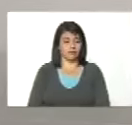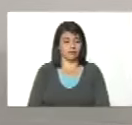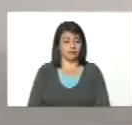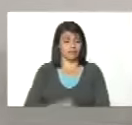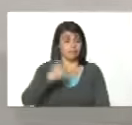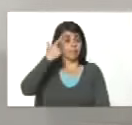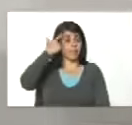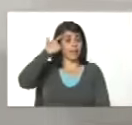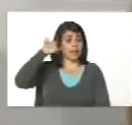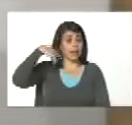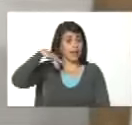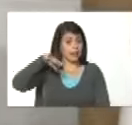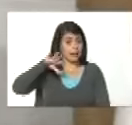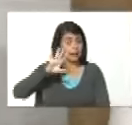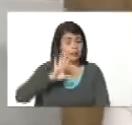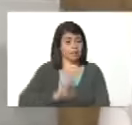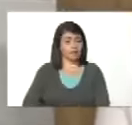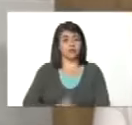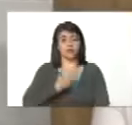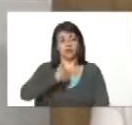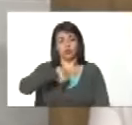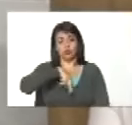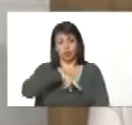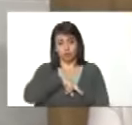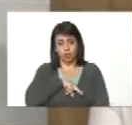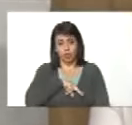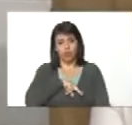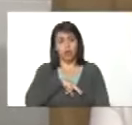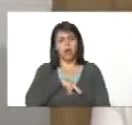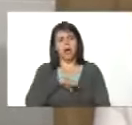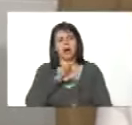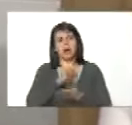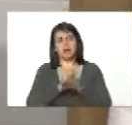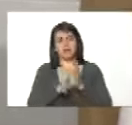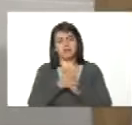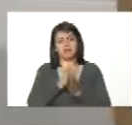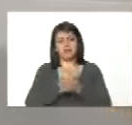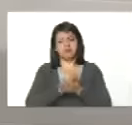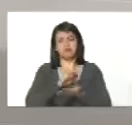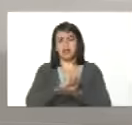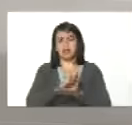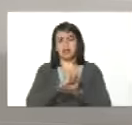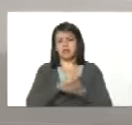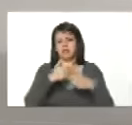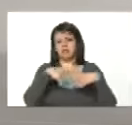¿Ellos creen que nosotros nos vamos a quedar con esa?